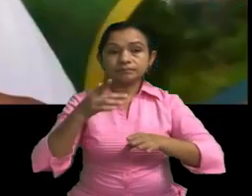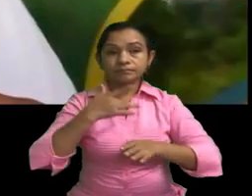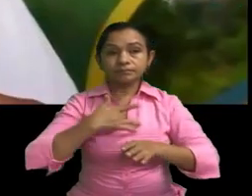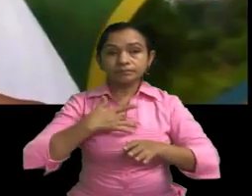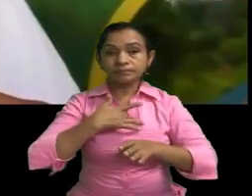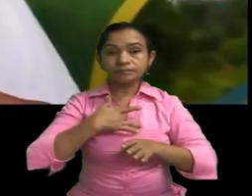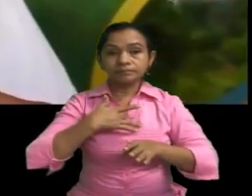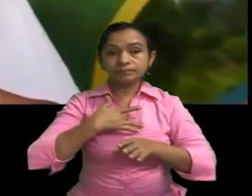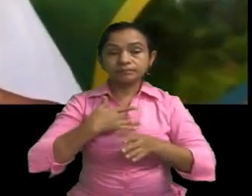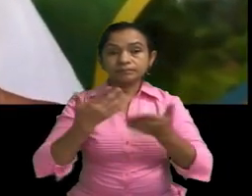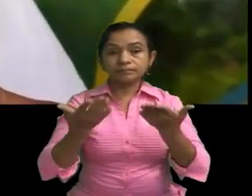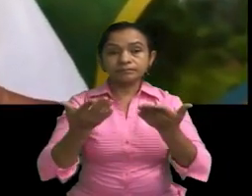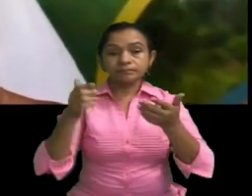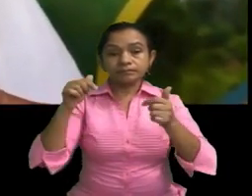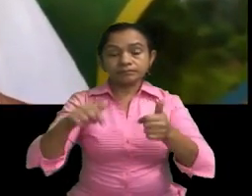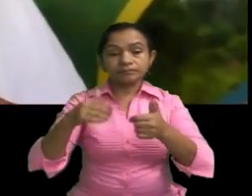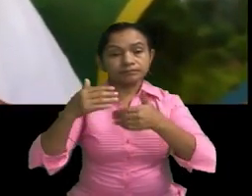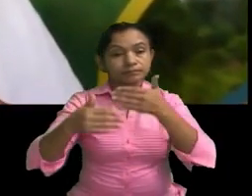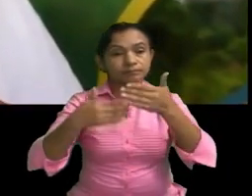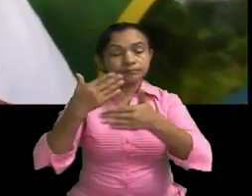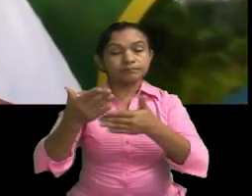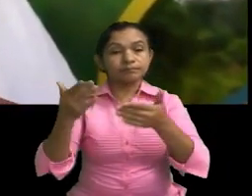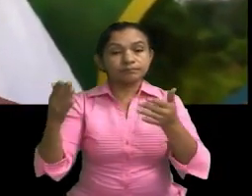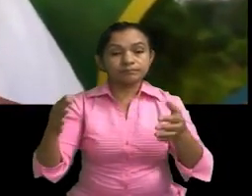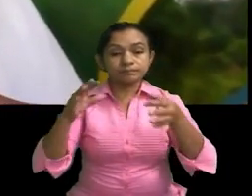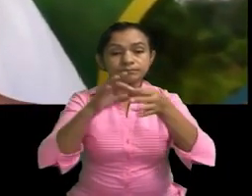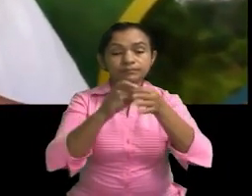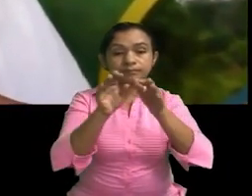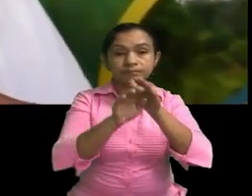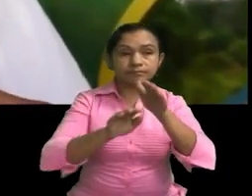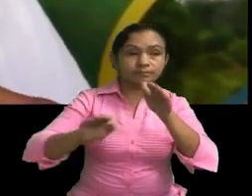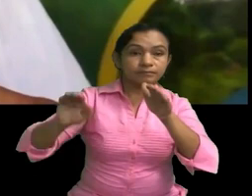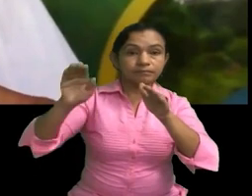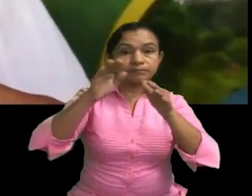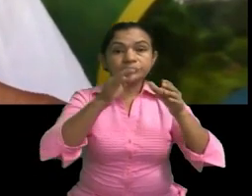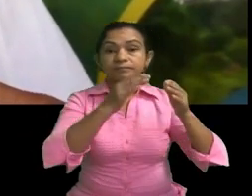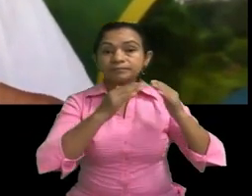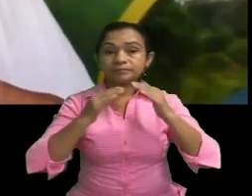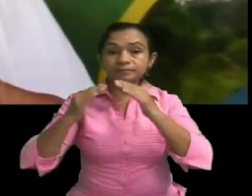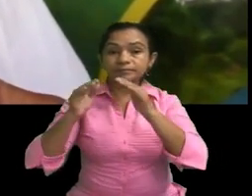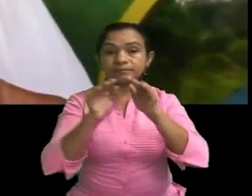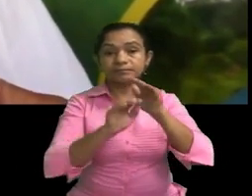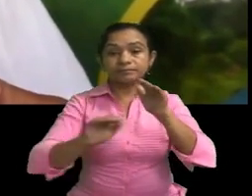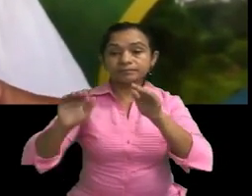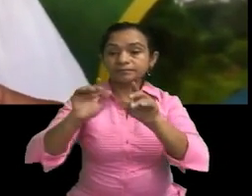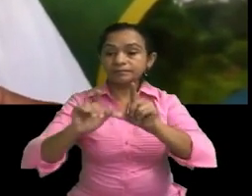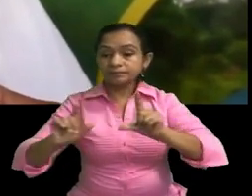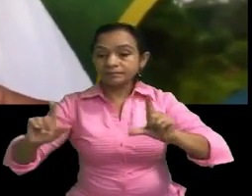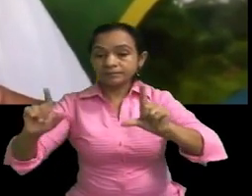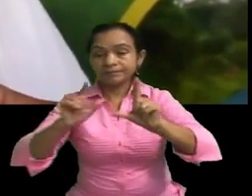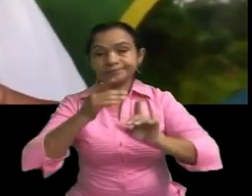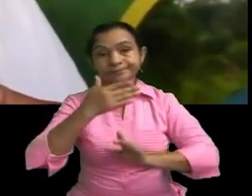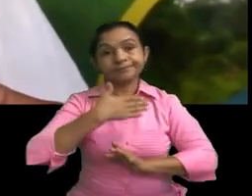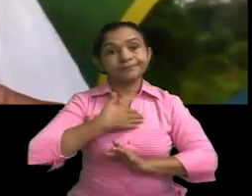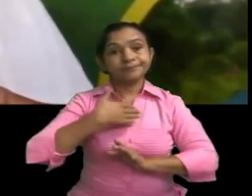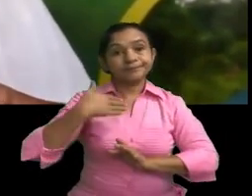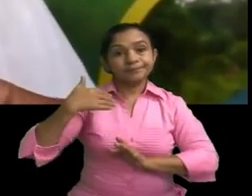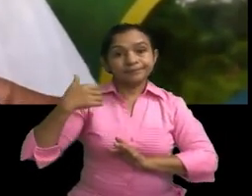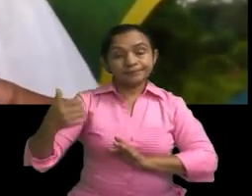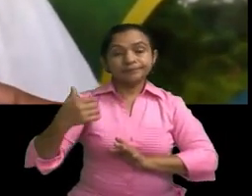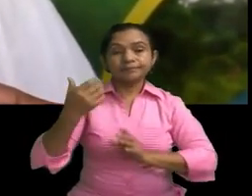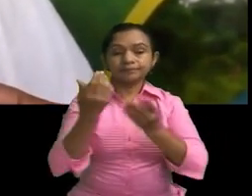necesitamos para este proceso que se sumen más comunidades, ¿verdad? Que se sumen más territorios para que mejoremos